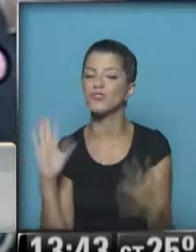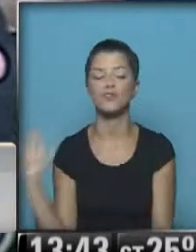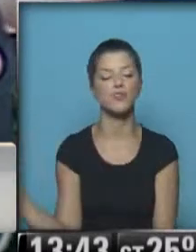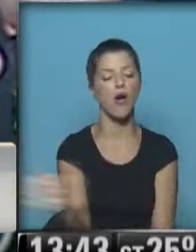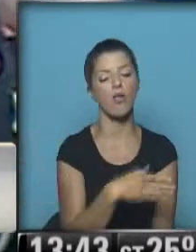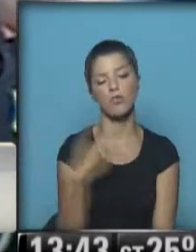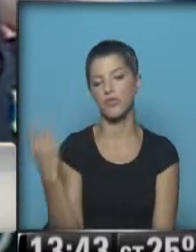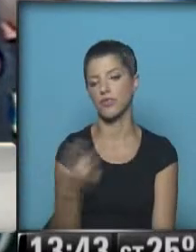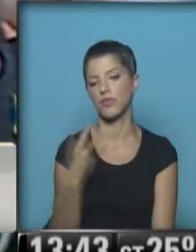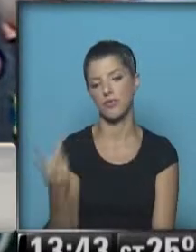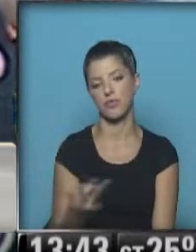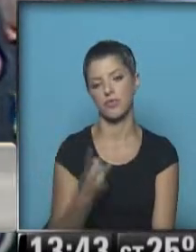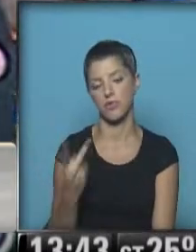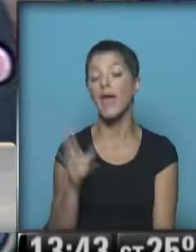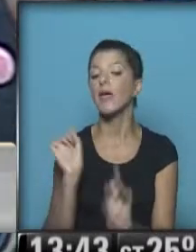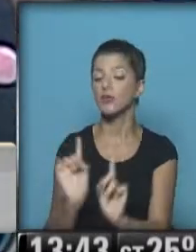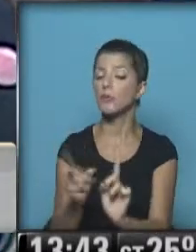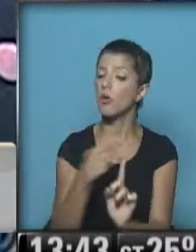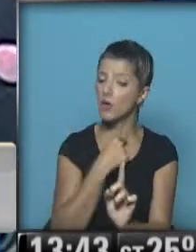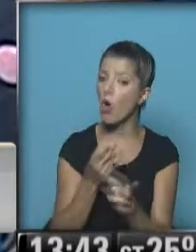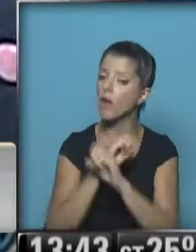falso. Y quiero en esto enfatizar que